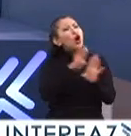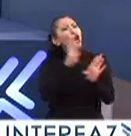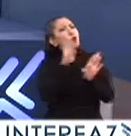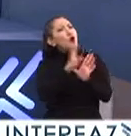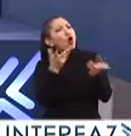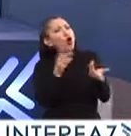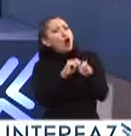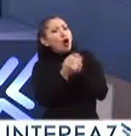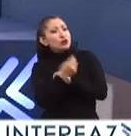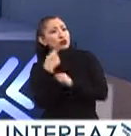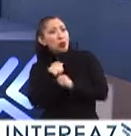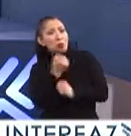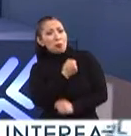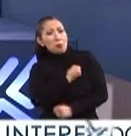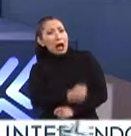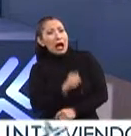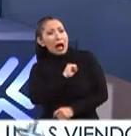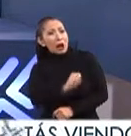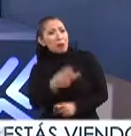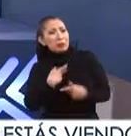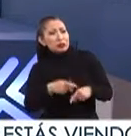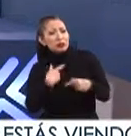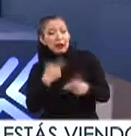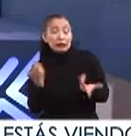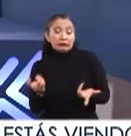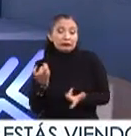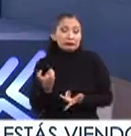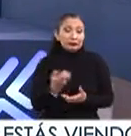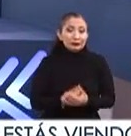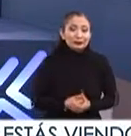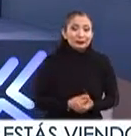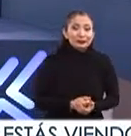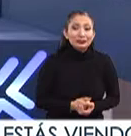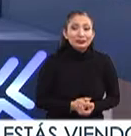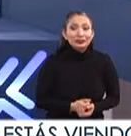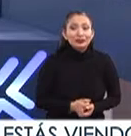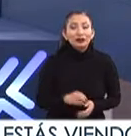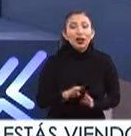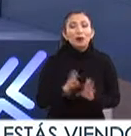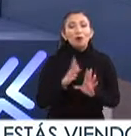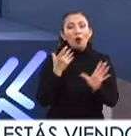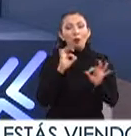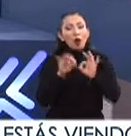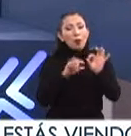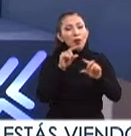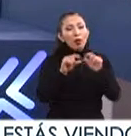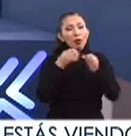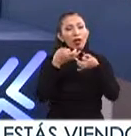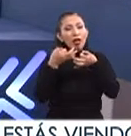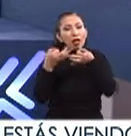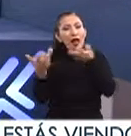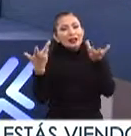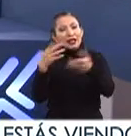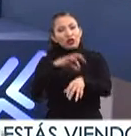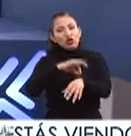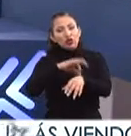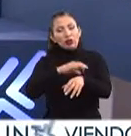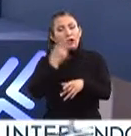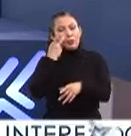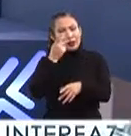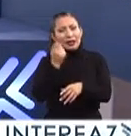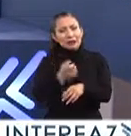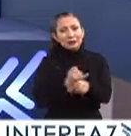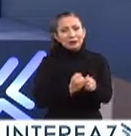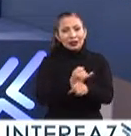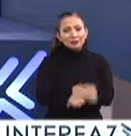cómo se convertían en uno de esos personajes y esto pues fue de alguna forma inclinando, ¿no? A que se generara. Así es. Si te parece bien,